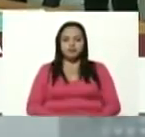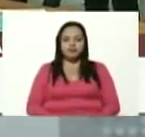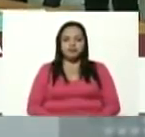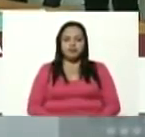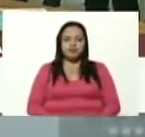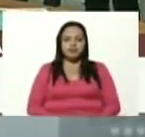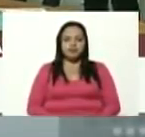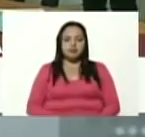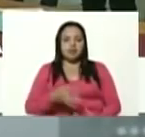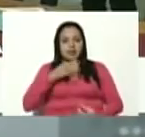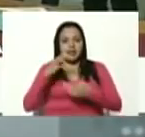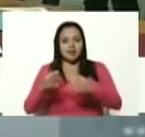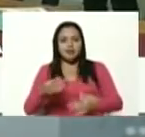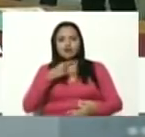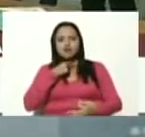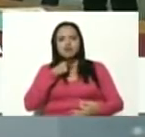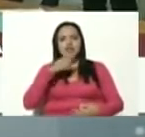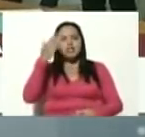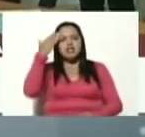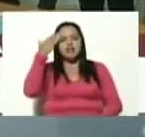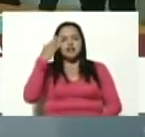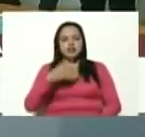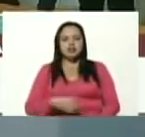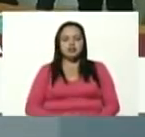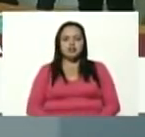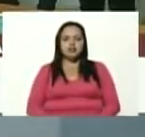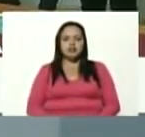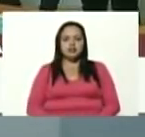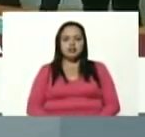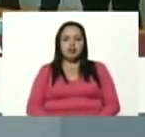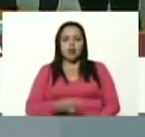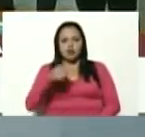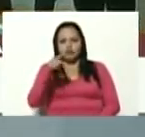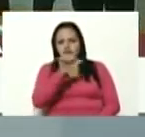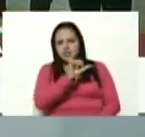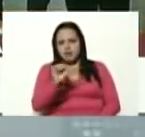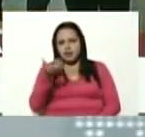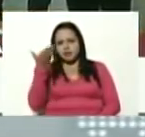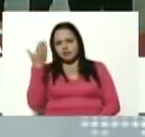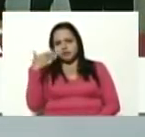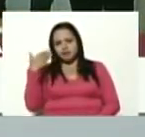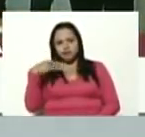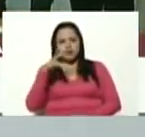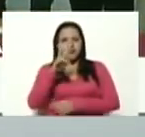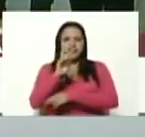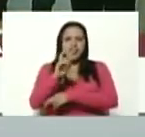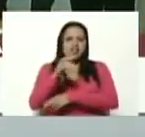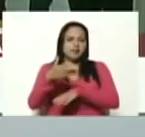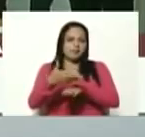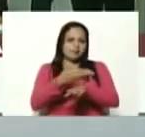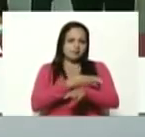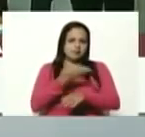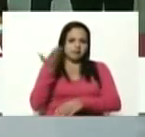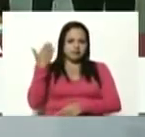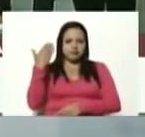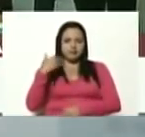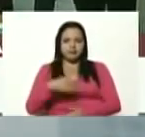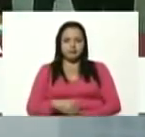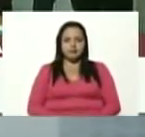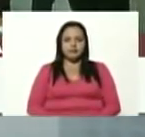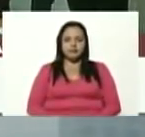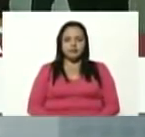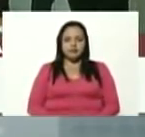Verdaderamente. Ahora, me gustaría saber, hace una semana exactamente, el viernes pasado,